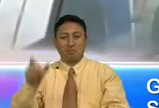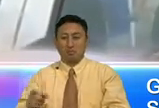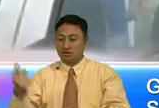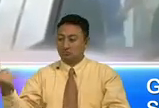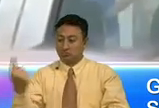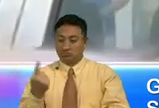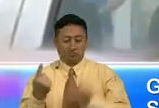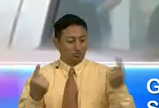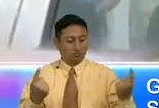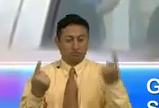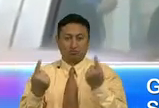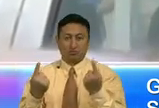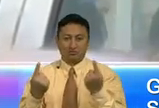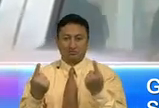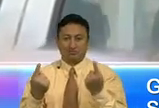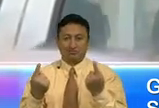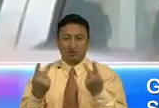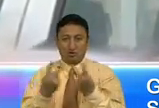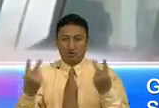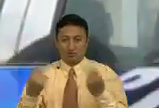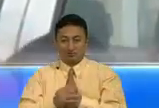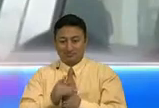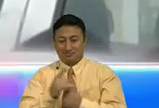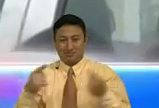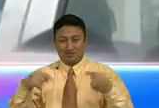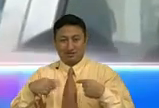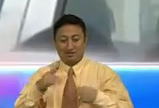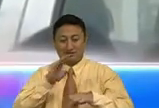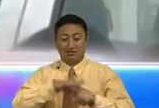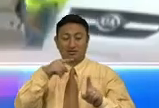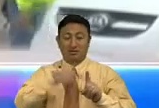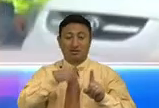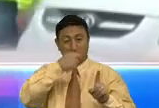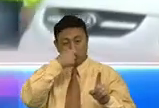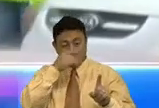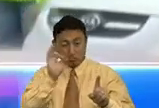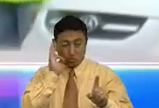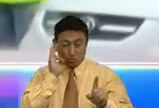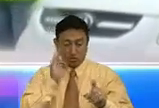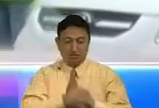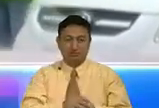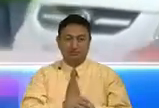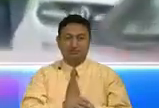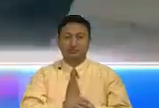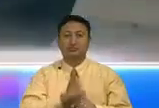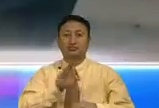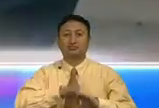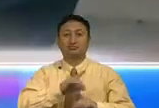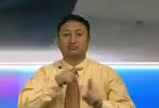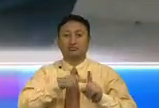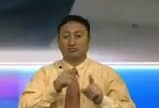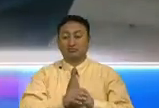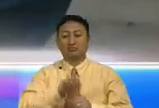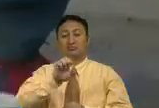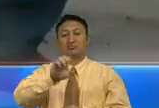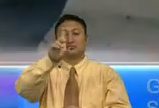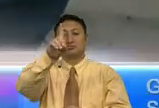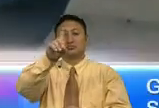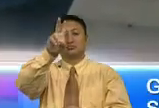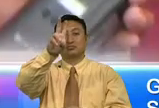entre el mencionado señor y un consumidor acá del sector, por arma blanca de nombre es Edwin Manuel